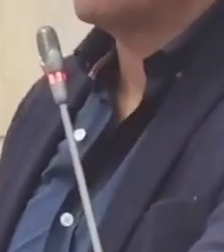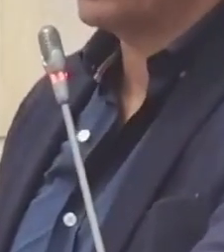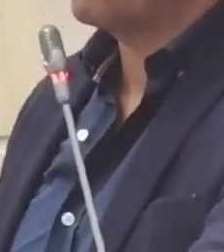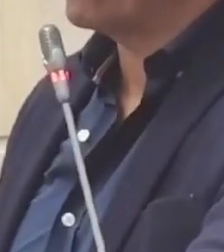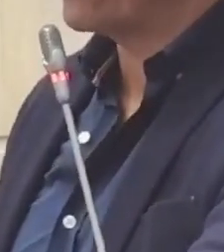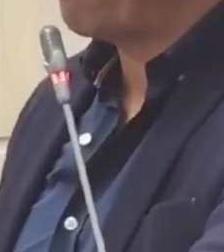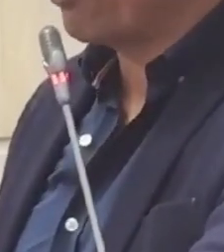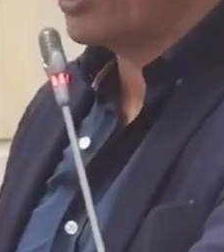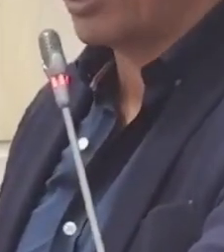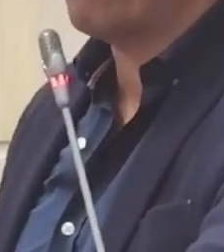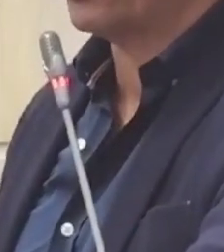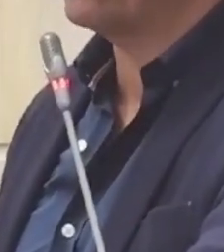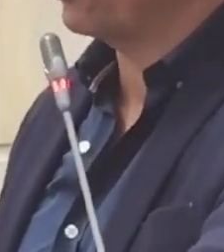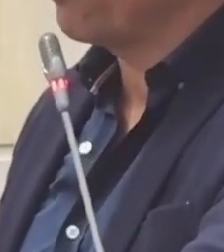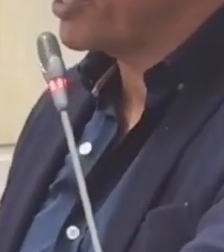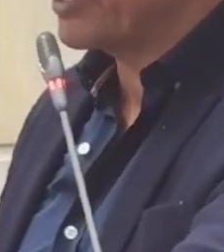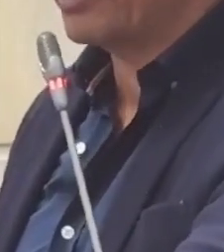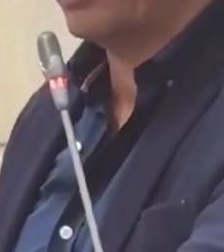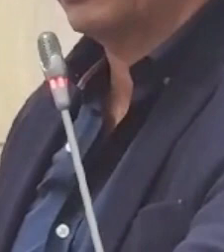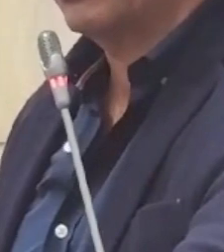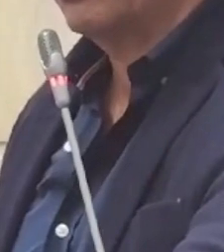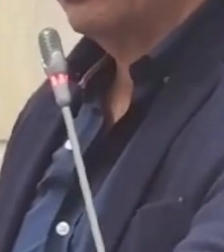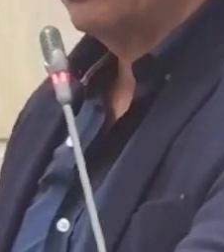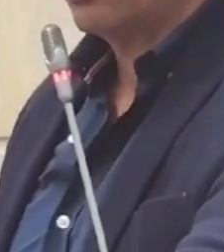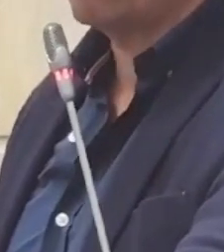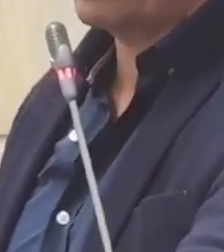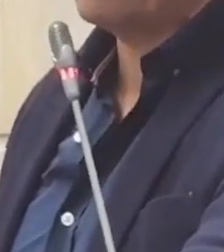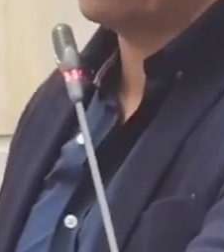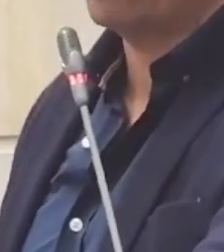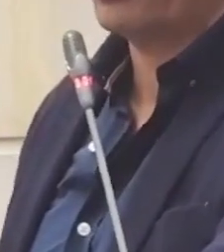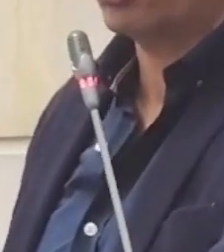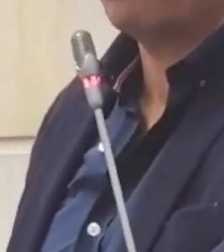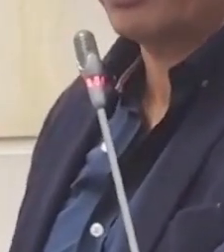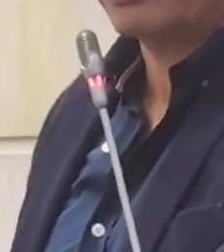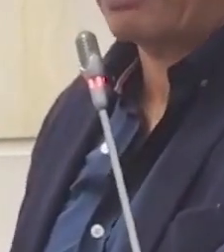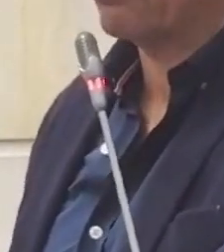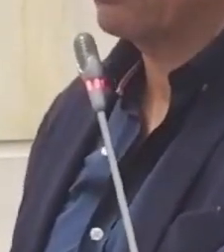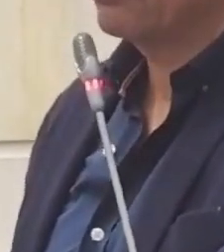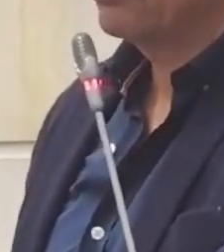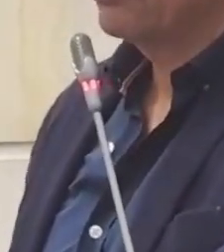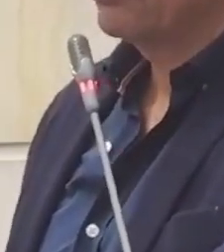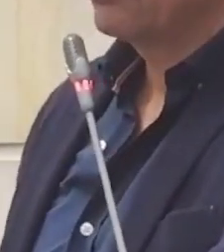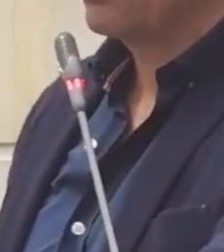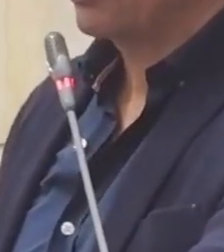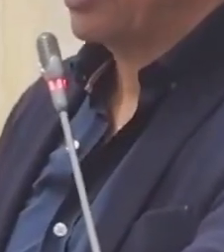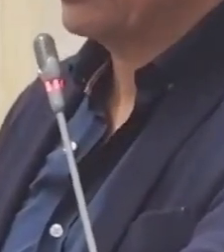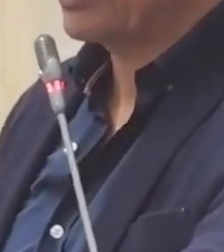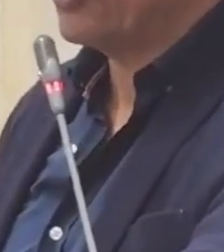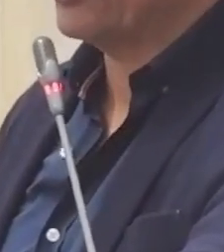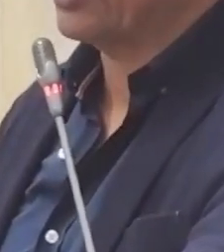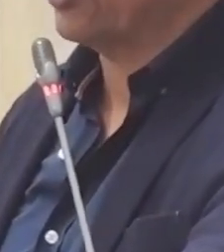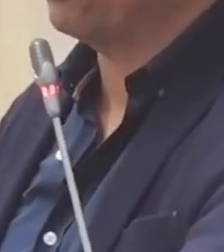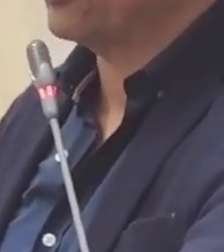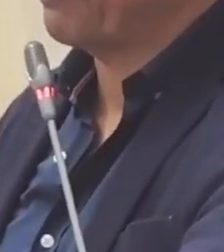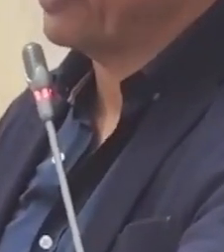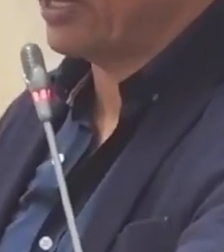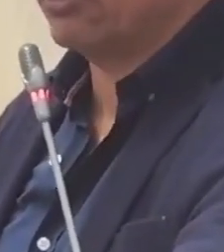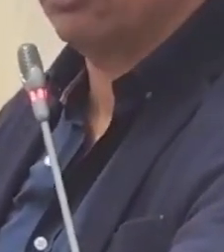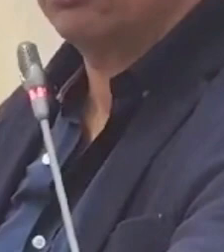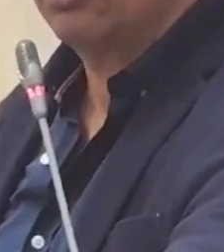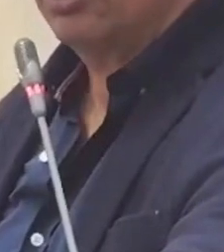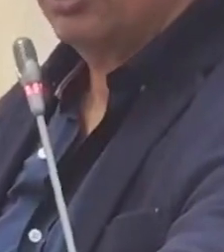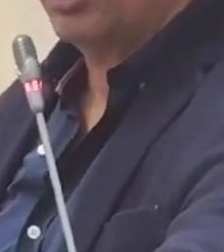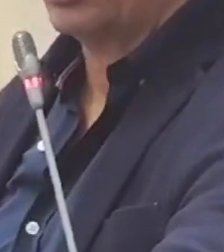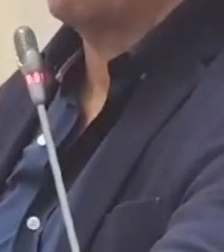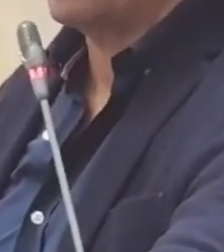o a favor de la fuerza pública porque se convierte de una vez en objetivo militar? Qué triste que esto está